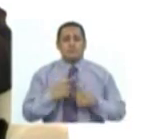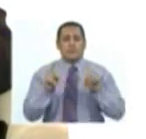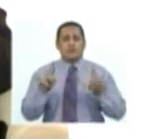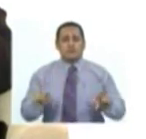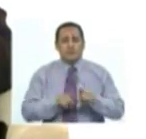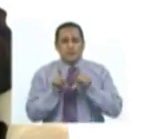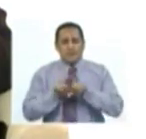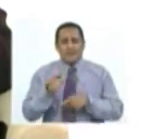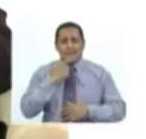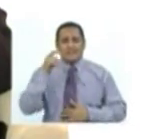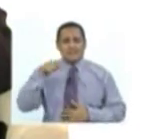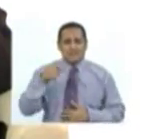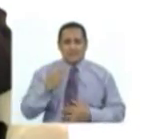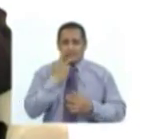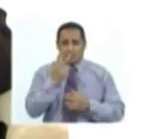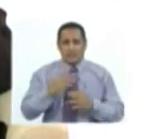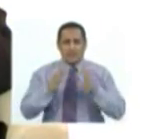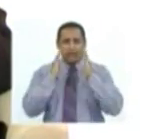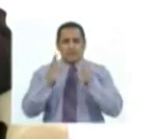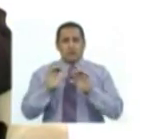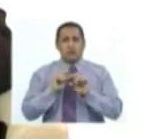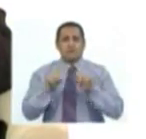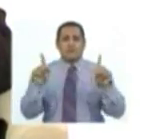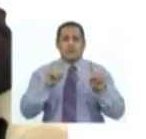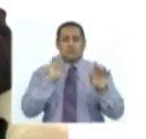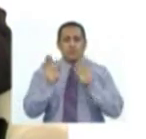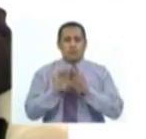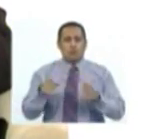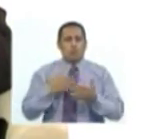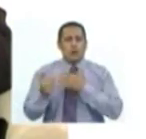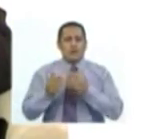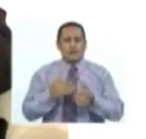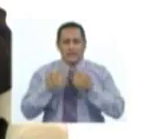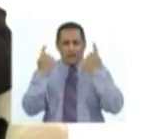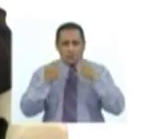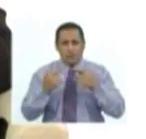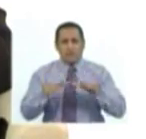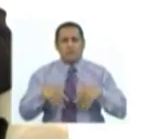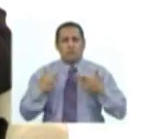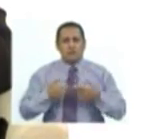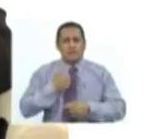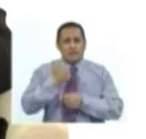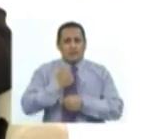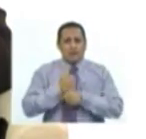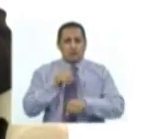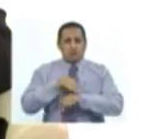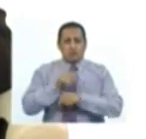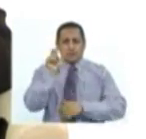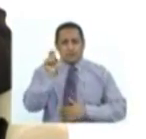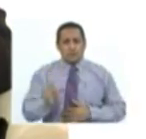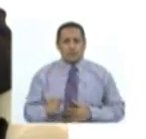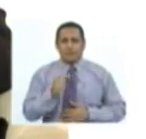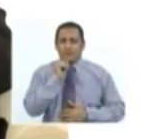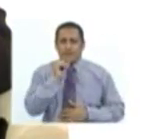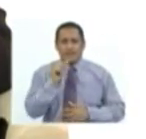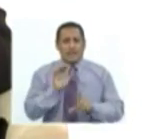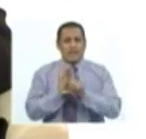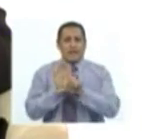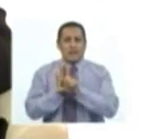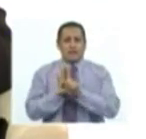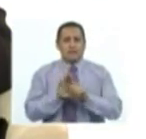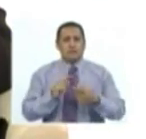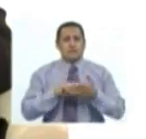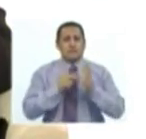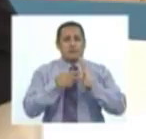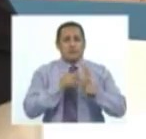la necesidad de escucharlo. De lo contrario, cualquier decisión que se pueda tomar sobre él sería ilegítima. Entonces tenemos que el